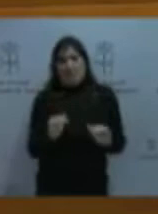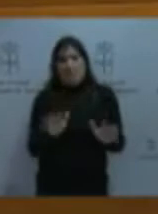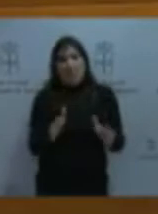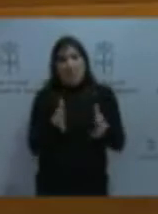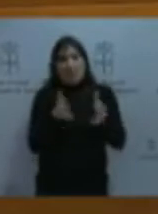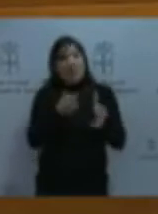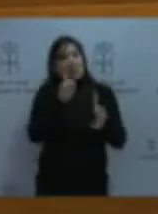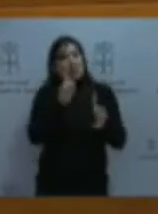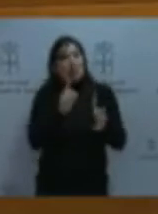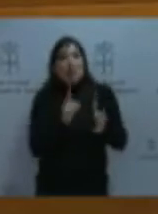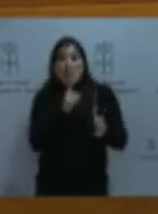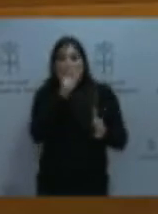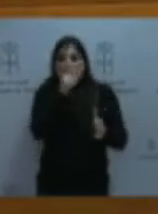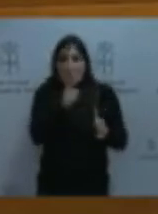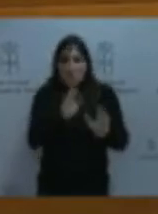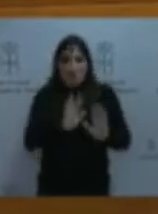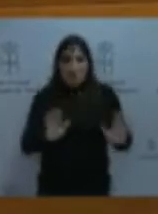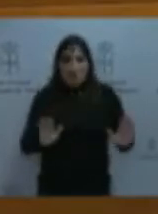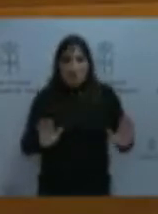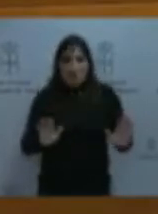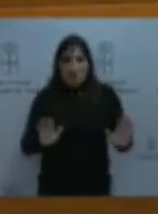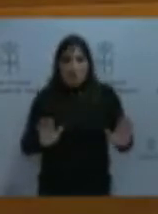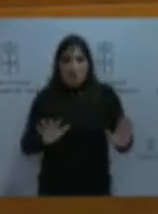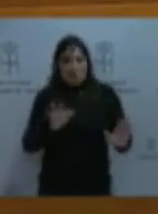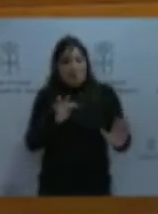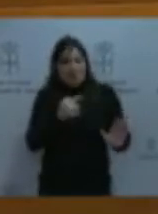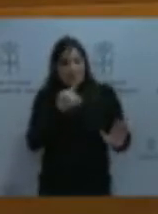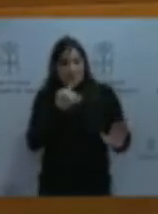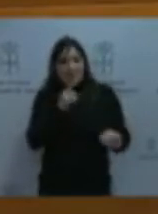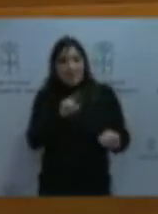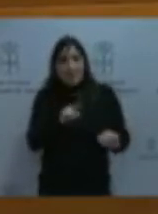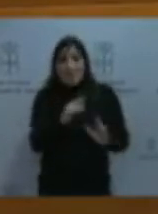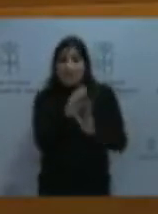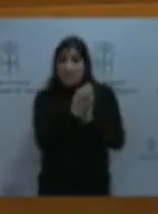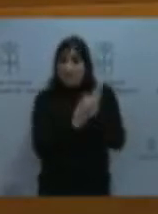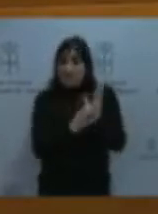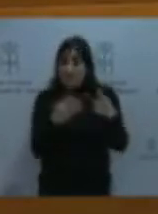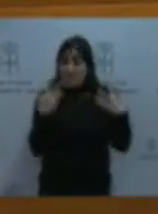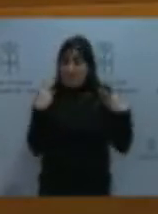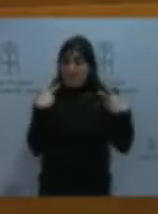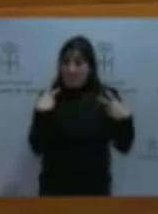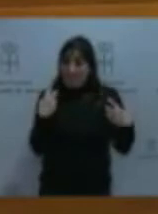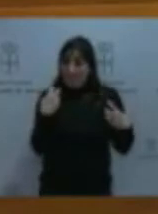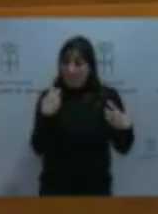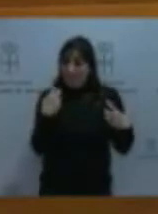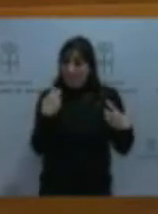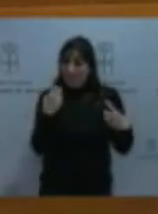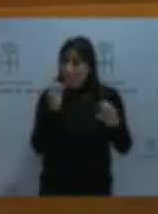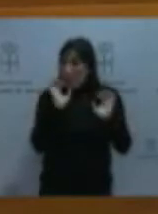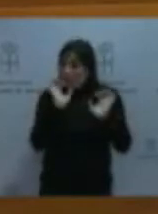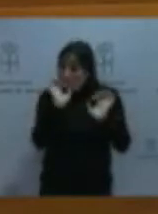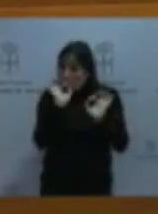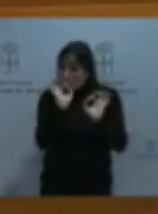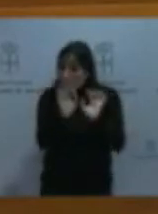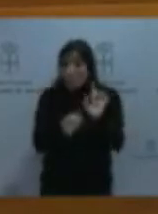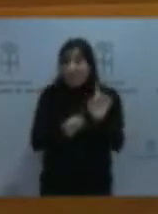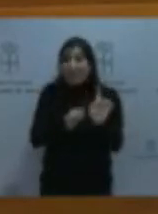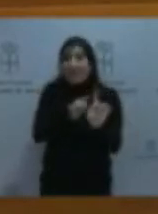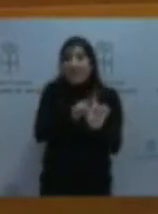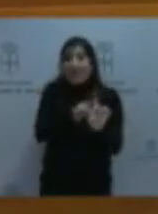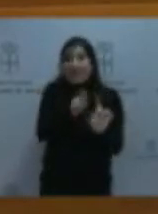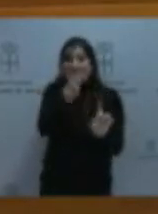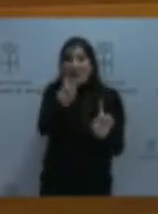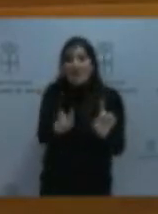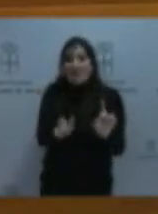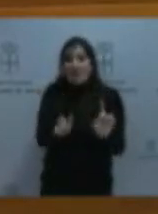afinan más, porque sus reducciones fiscales se destinan precisamente a quienes tienen niveles de renta más altos, es decir, a